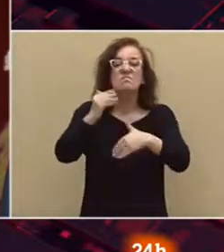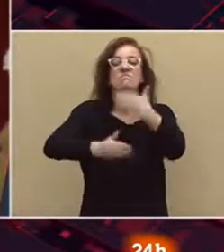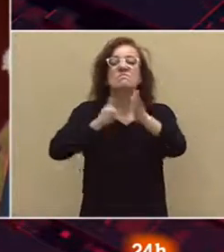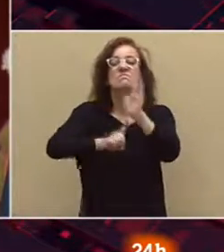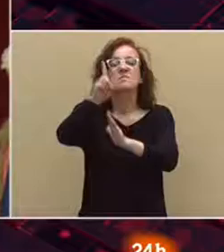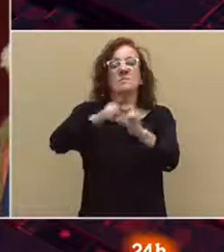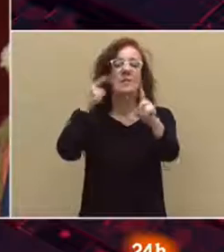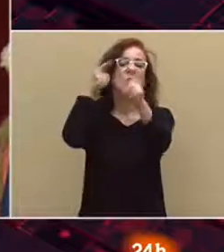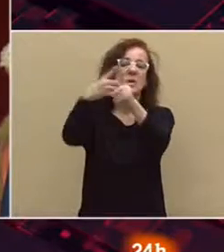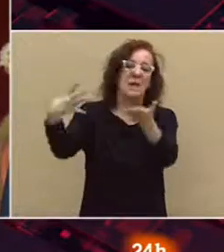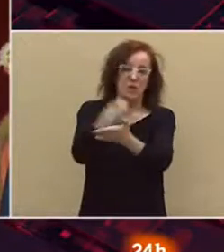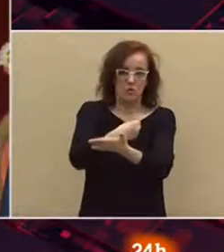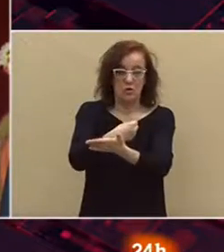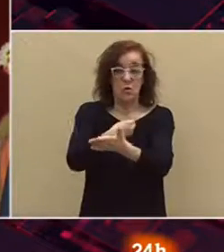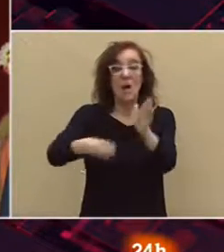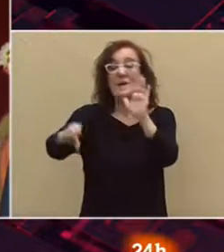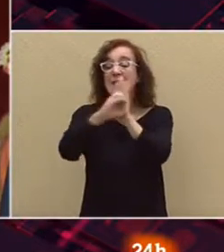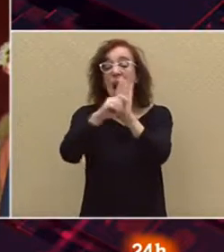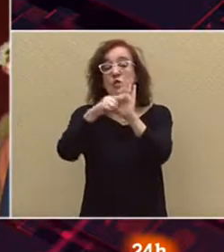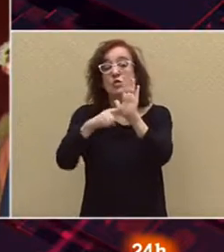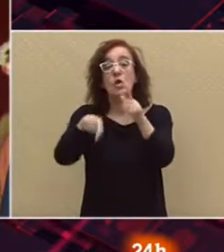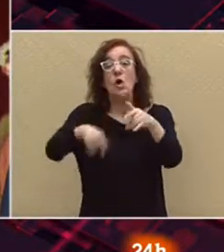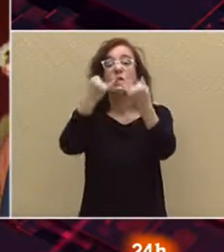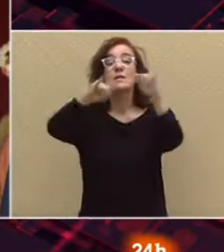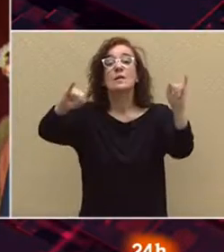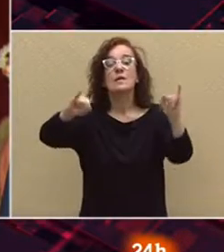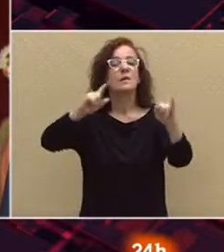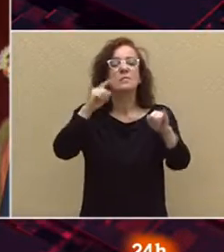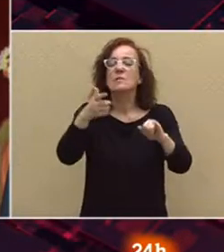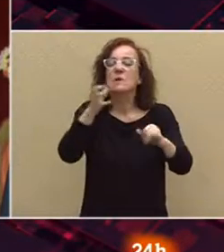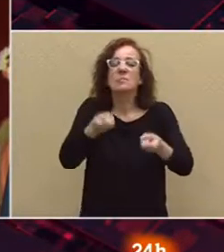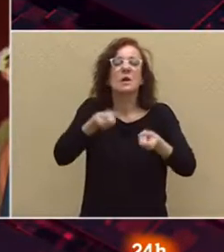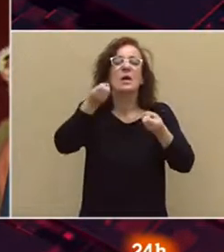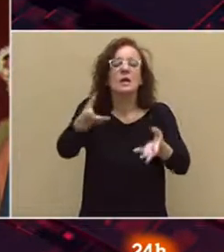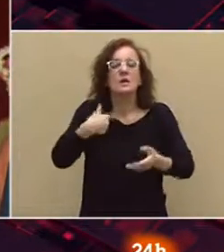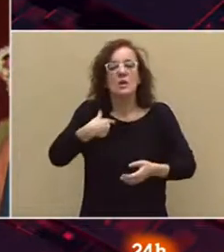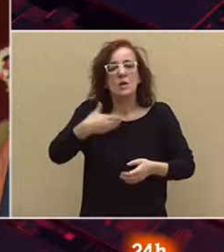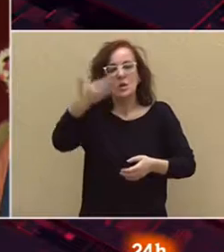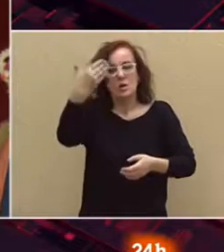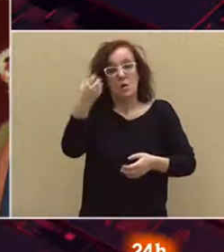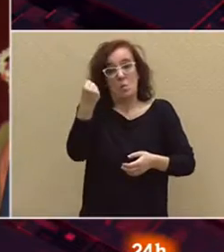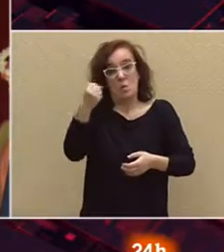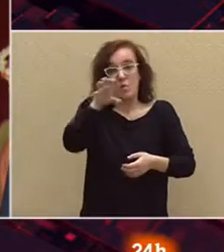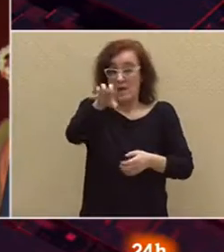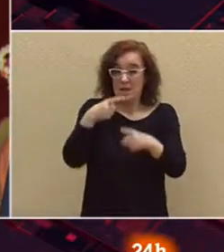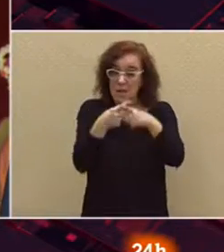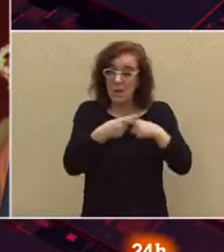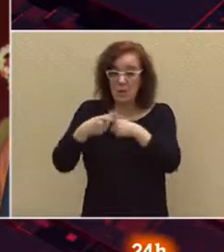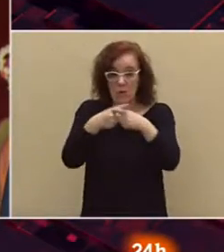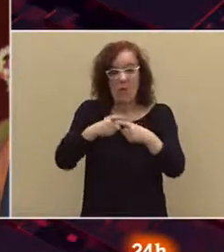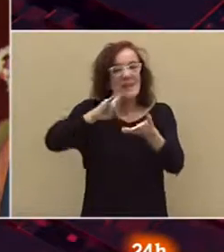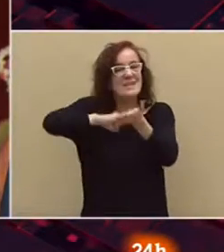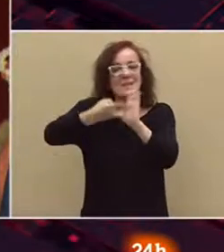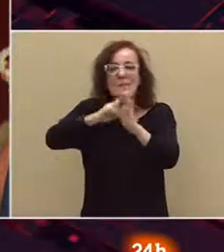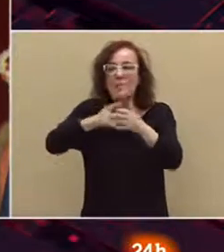todos. La Constitución que hoy celebramos es la mayor expresión de la soberanía que compartimos y encarna el sistema democrático que